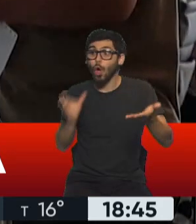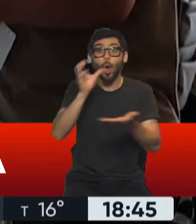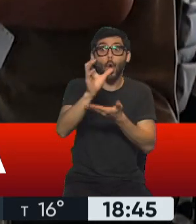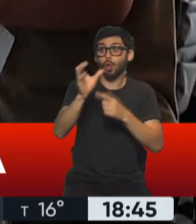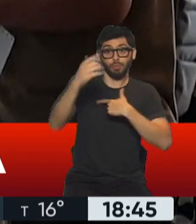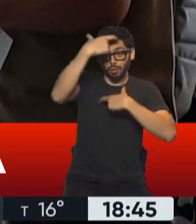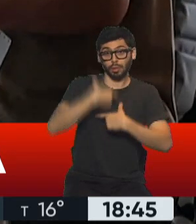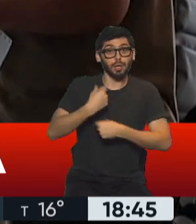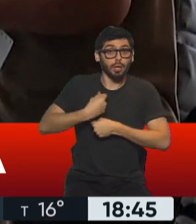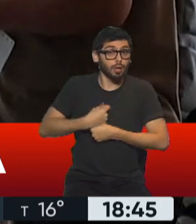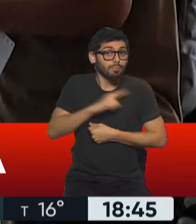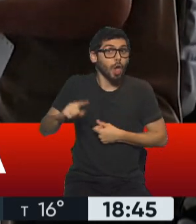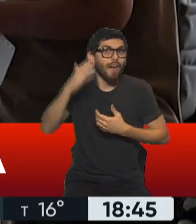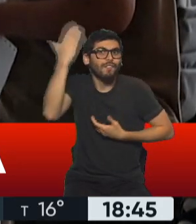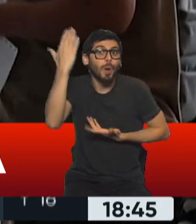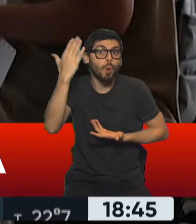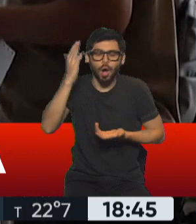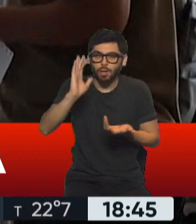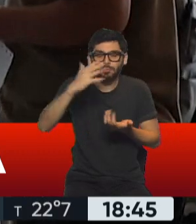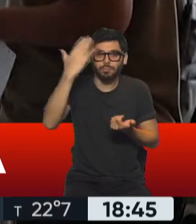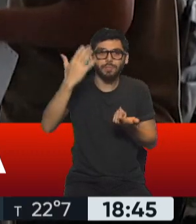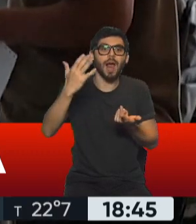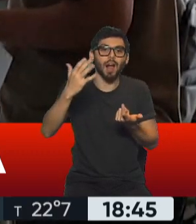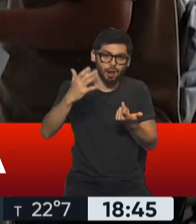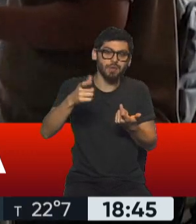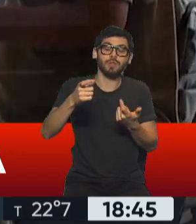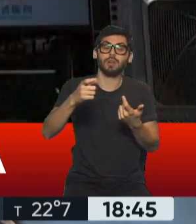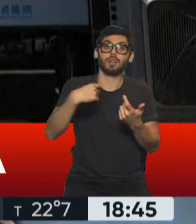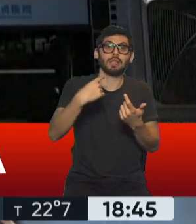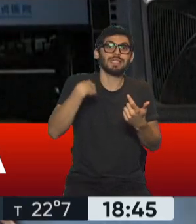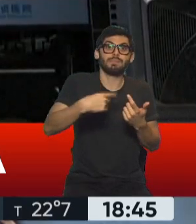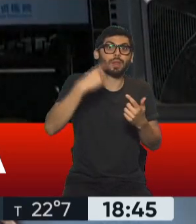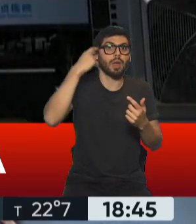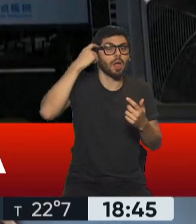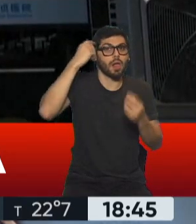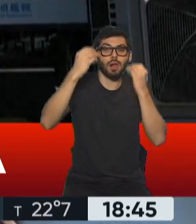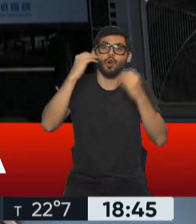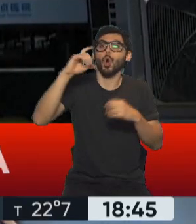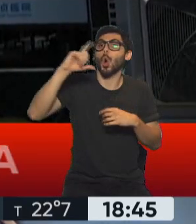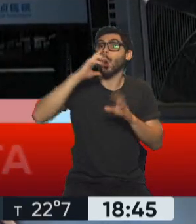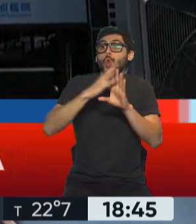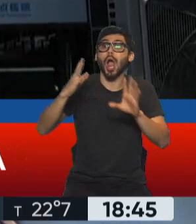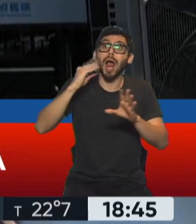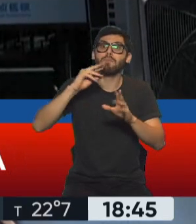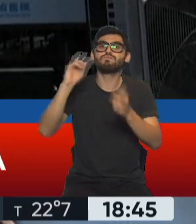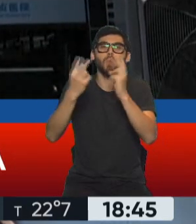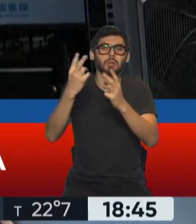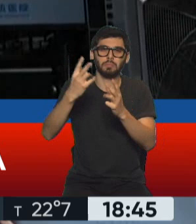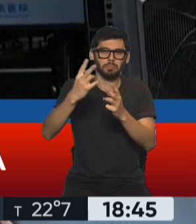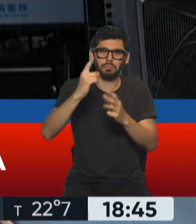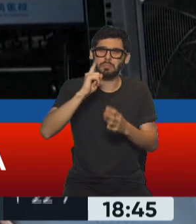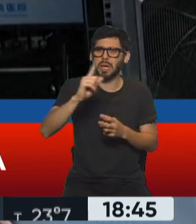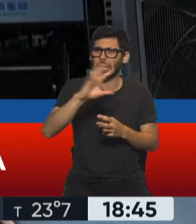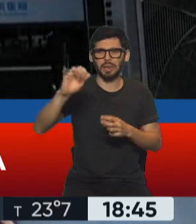en el índice de fallecimientos, que es rápidamente el que uno va a buscar. A lo largo, en todo el mes de julio, en Gran Bretaña han fallecido menos de